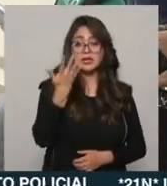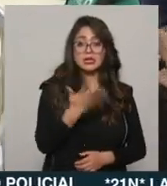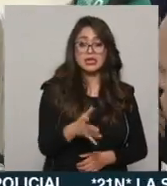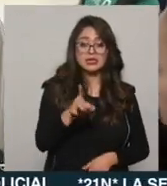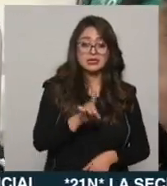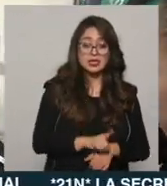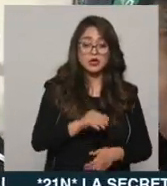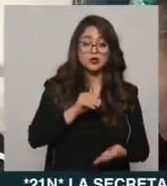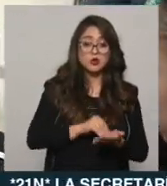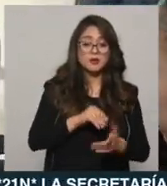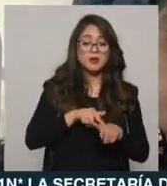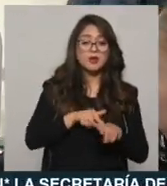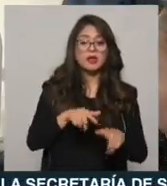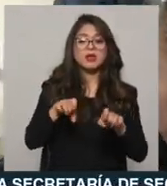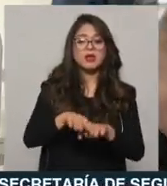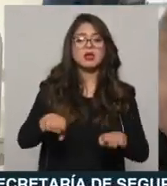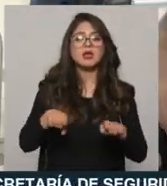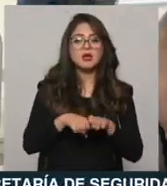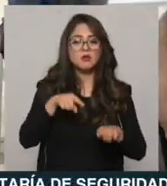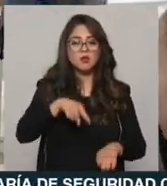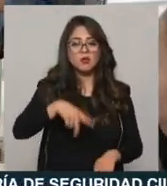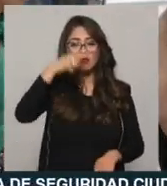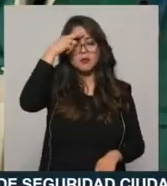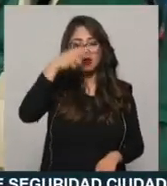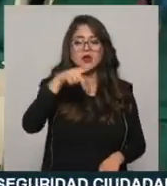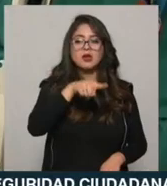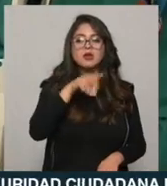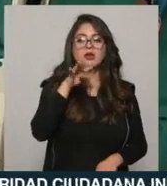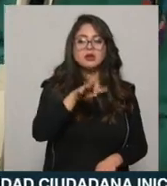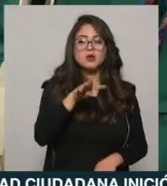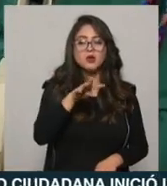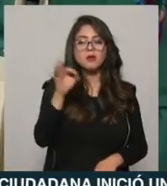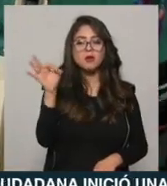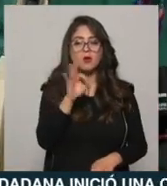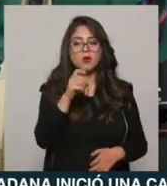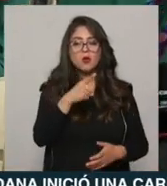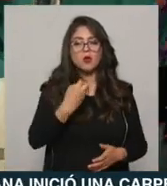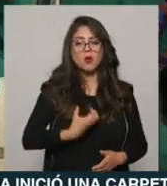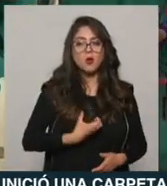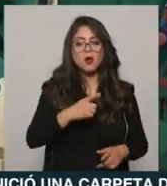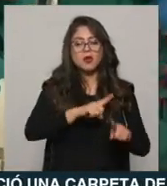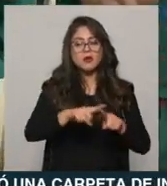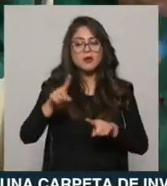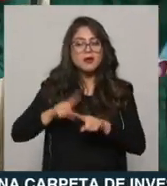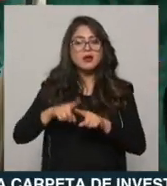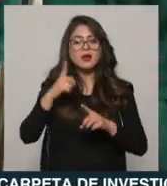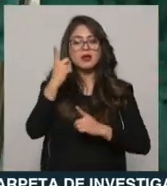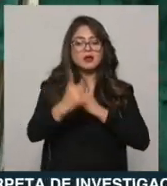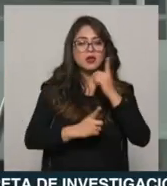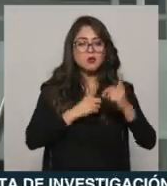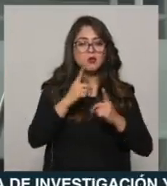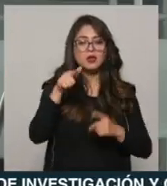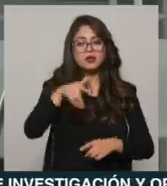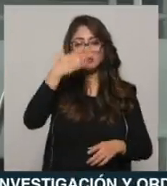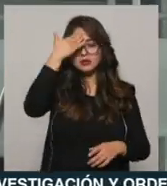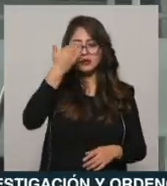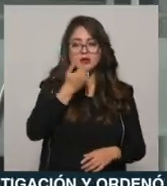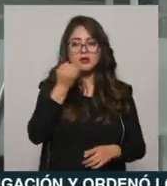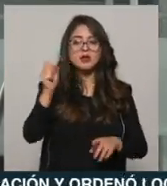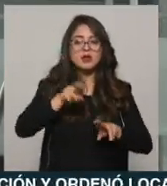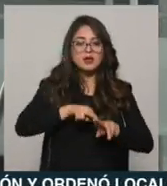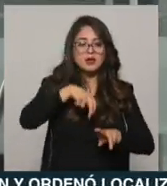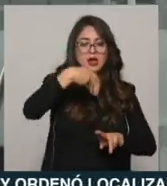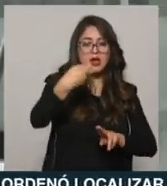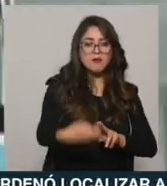delante, el contingente mexicano podría superar los 19 oros, pues tiene hasta 10 opciones de oro con disciplinas que en teoría domina, clavados y tiro